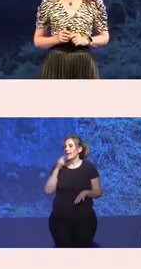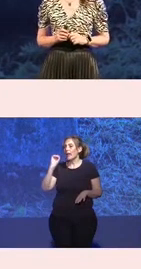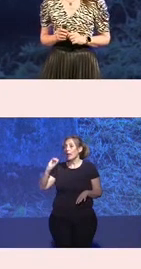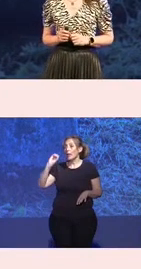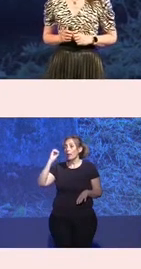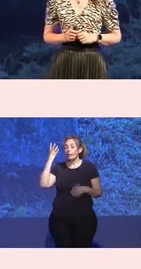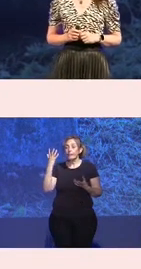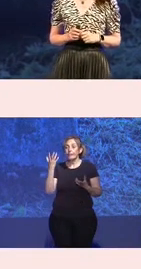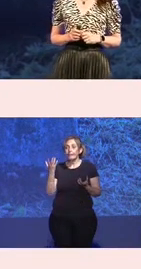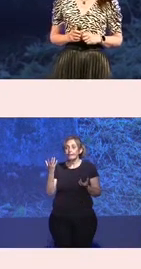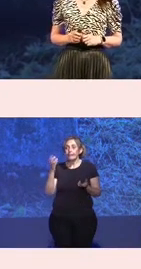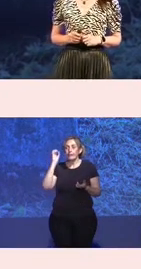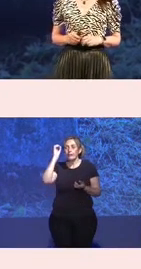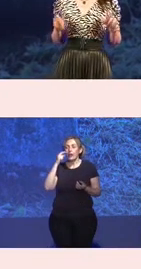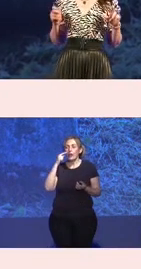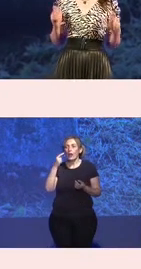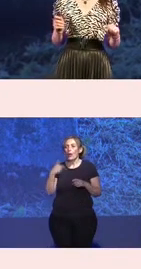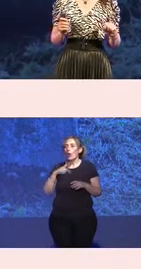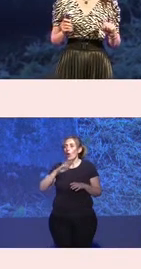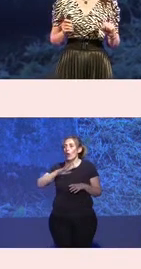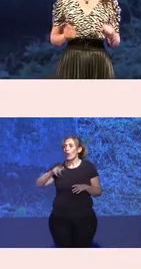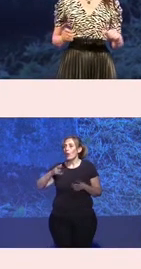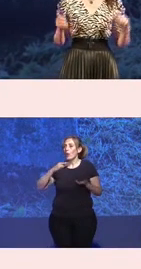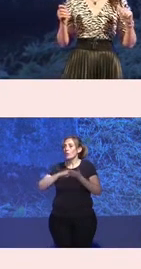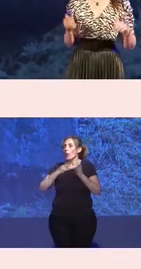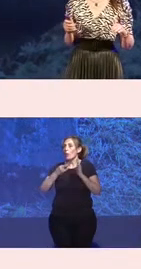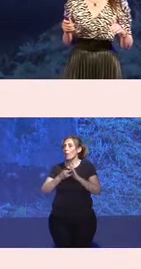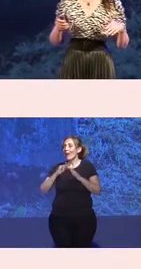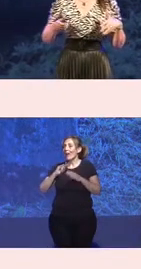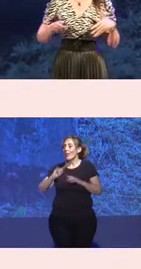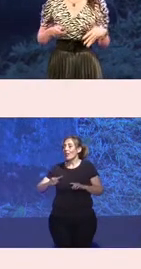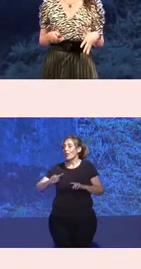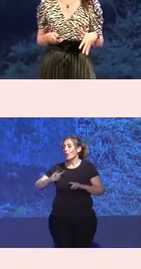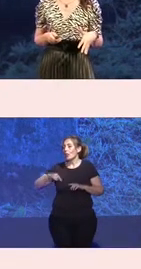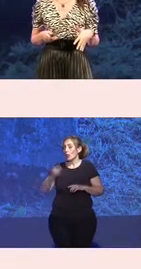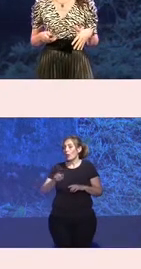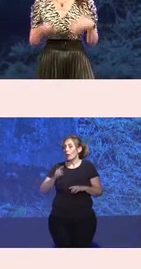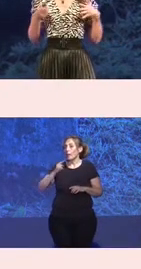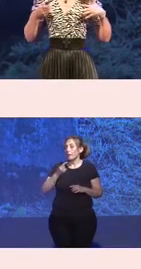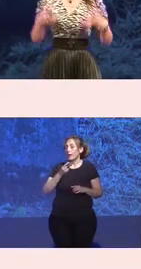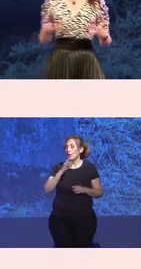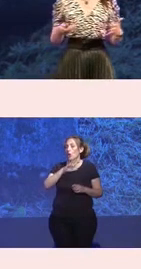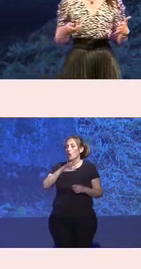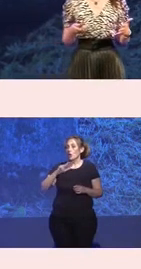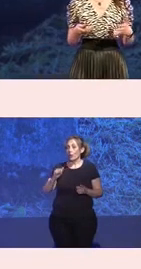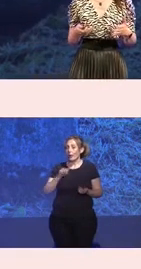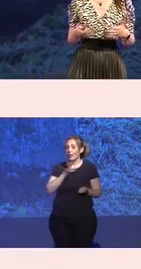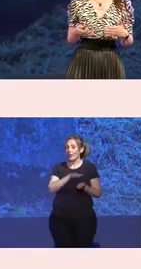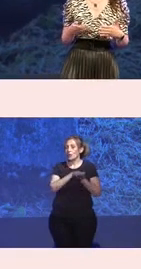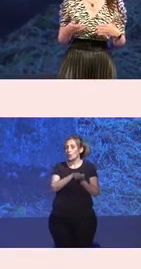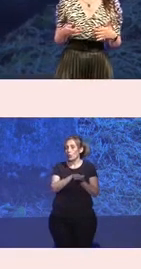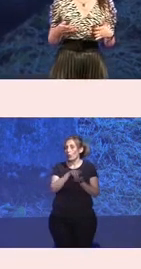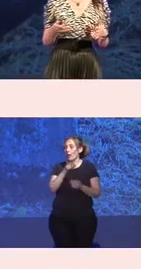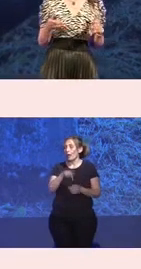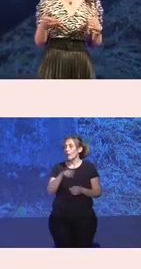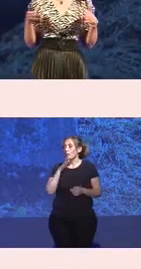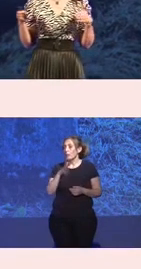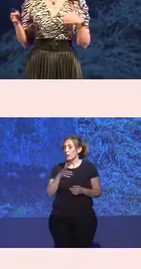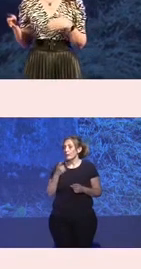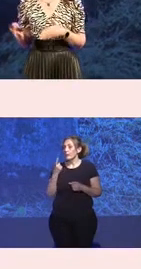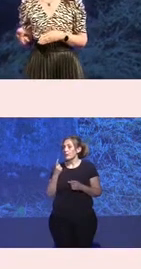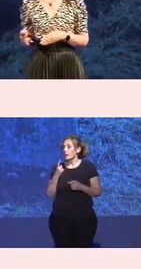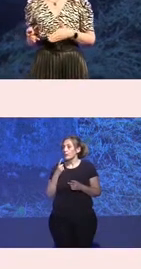que los delincuentes Tenían un plan doble por un lado robar la tumba y esto se quedaba reforzado por el hecho de que